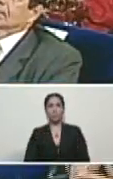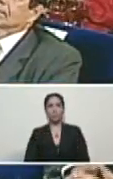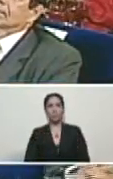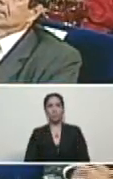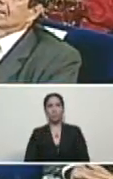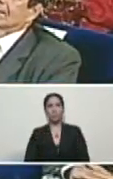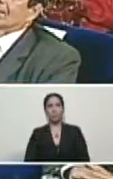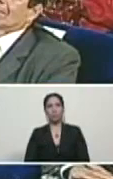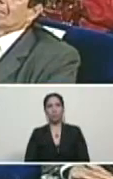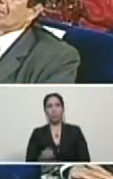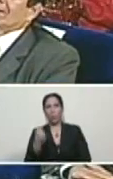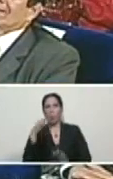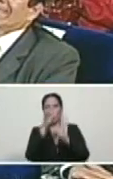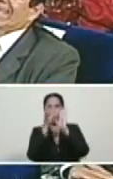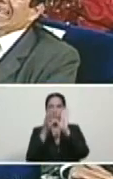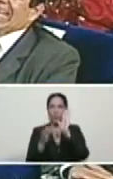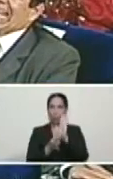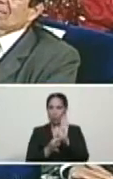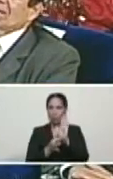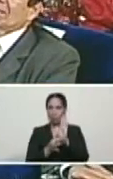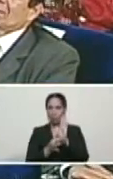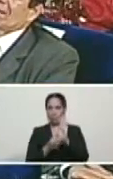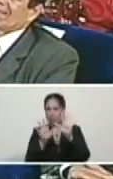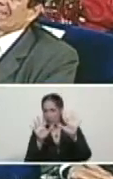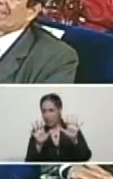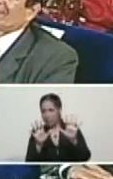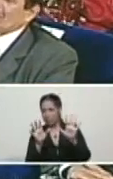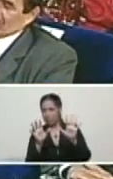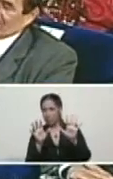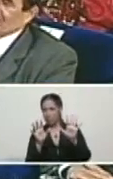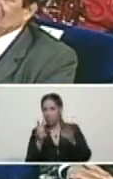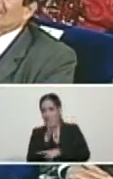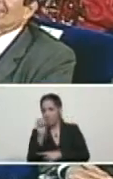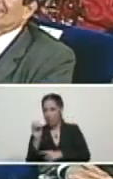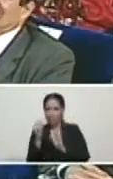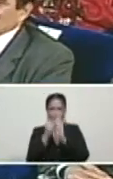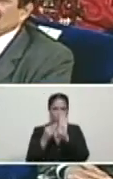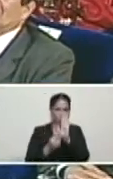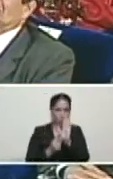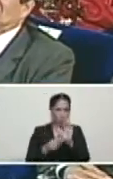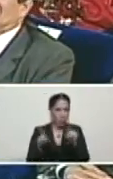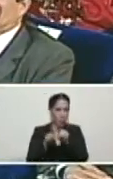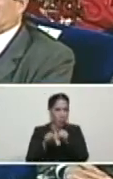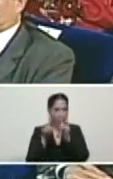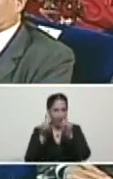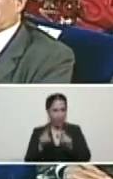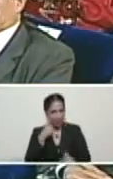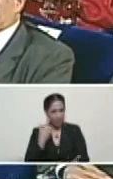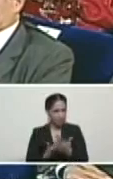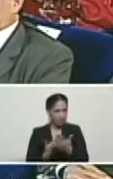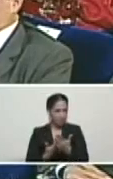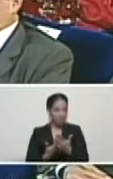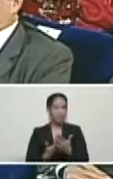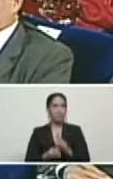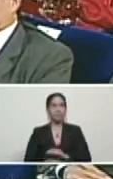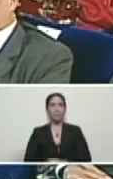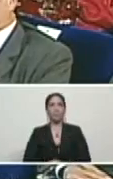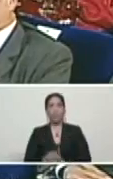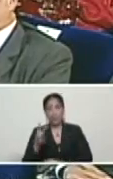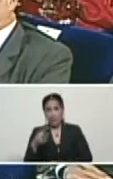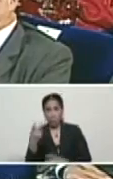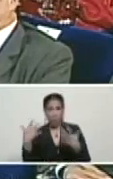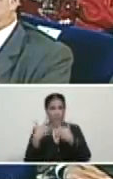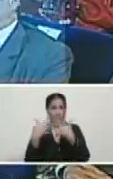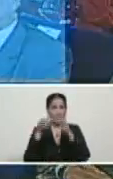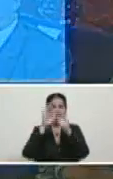¿Cuántos puntos saco? ¿10? ¿20 en esto por lo menos? La llamada Segunda Guerra